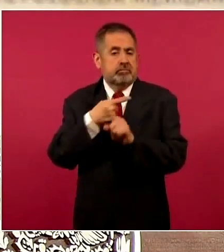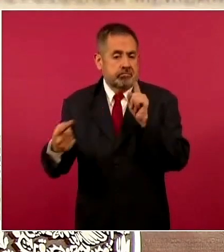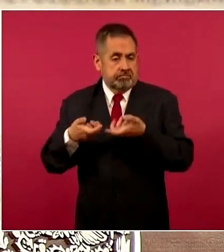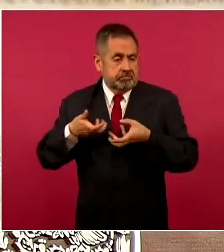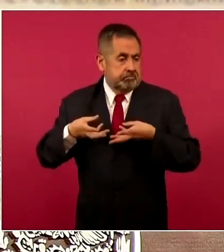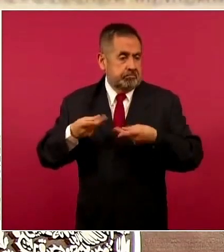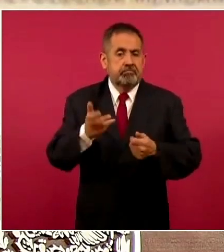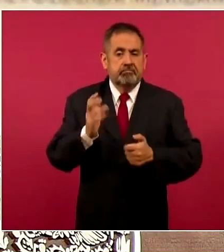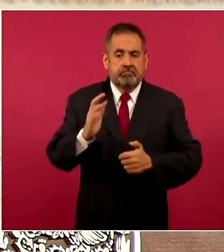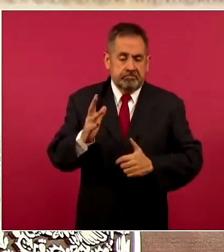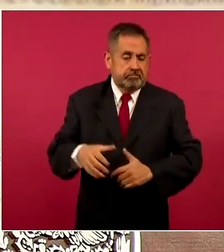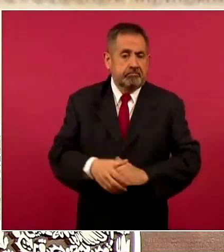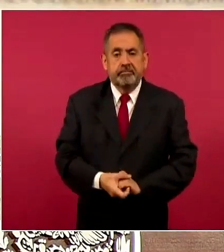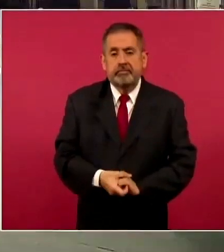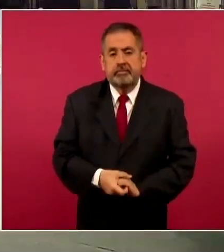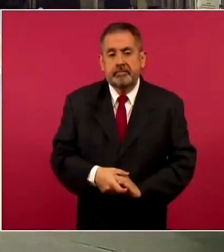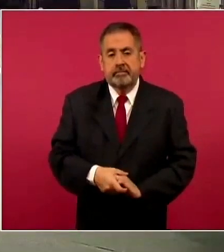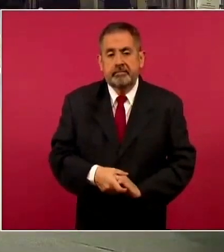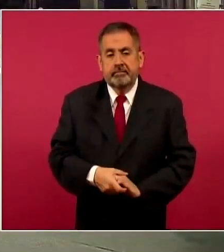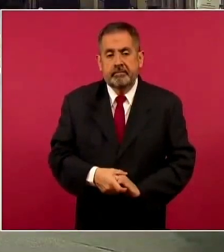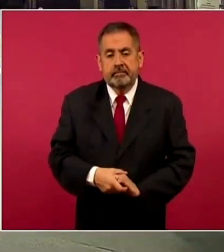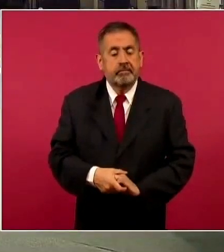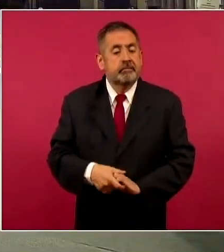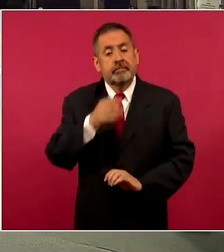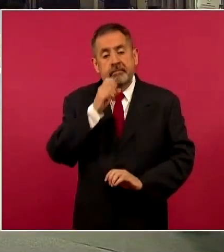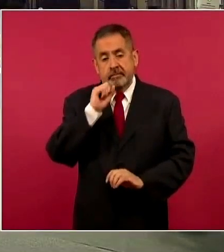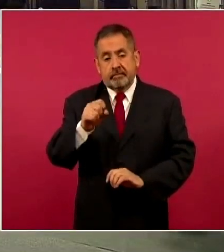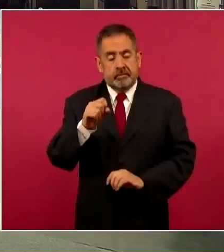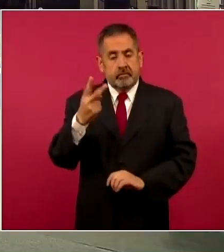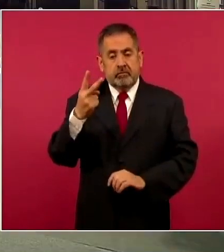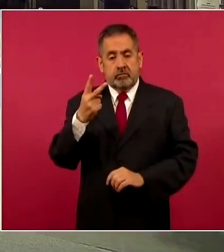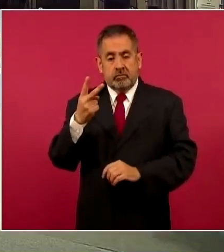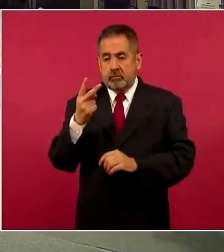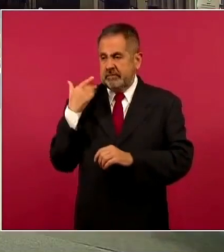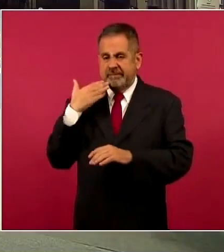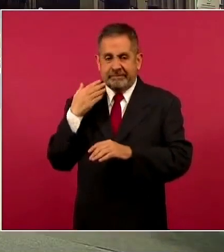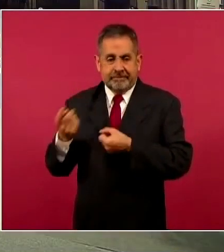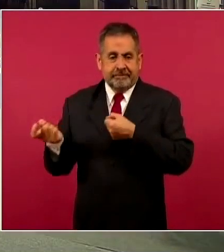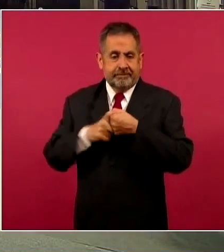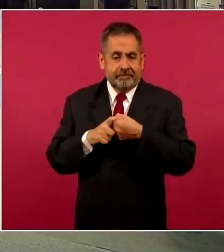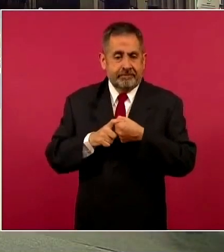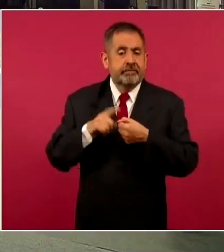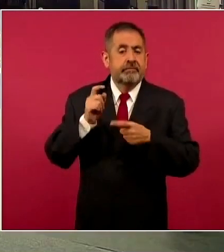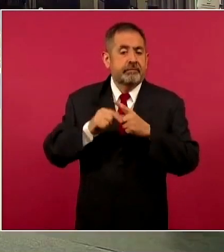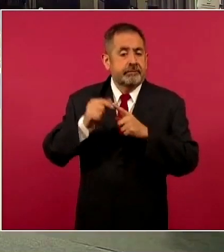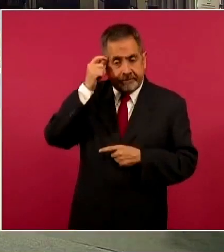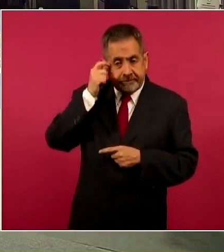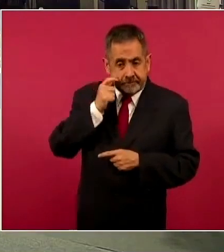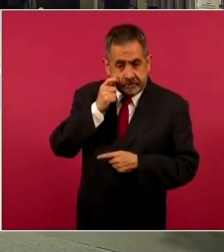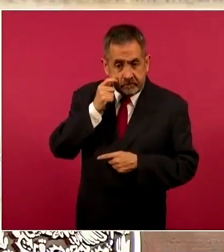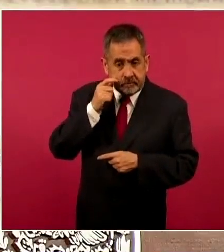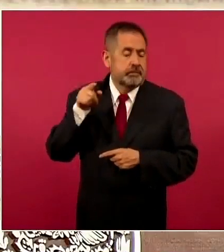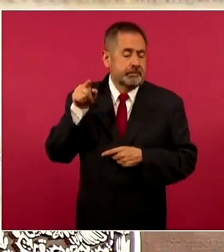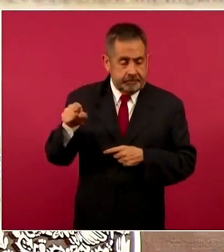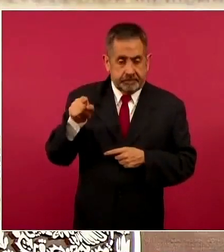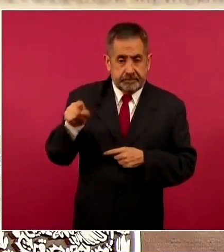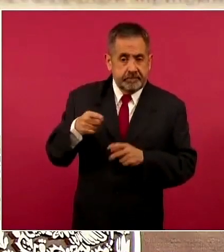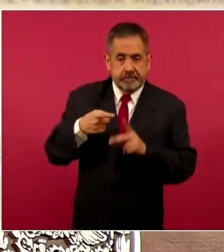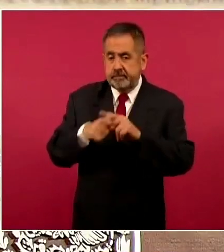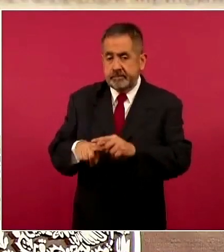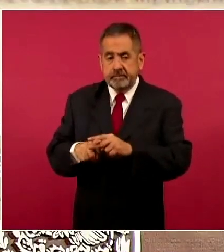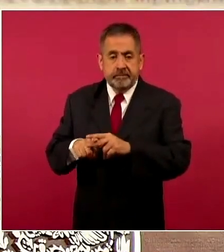de este ejercicio presupuestal. Y los 2 estados más recientes, que se trata de Guerrero, donde